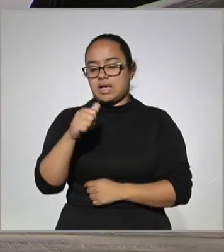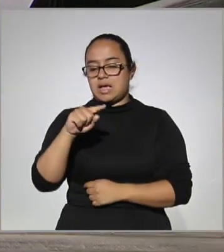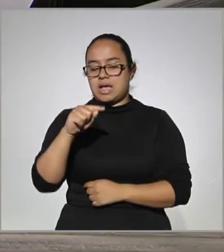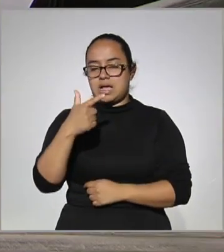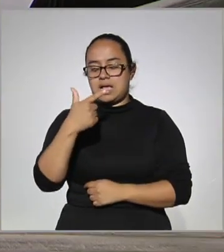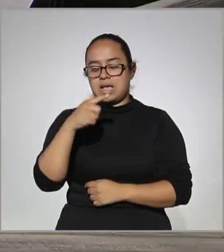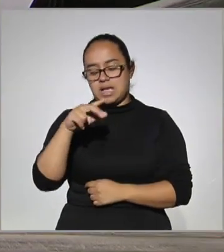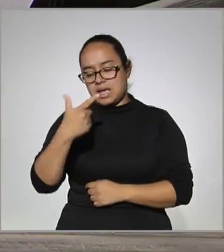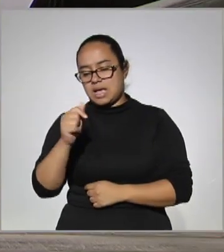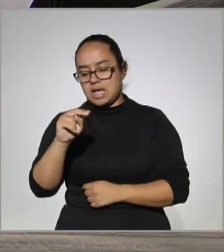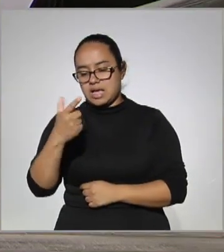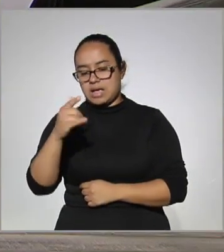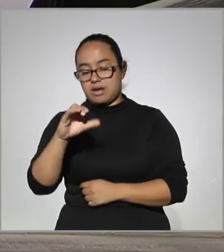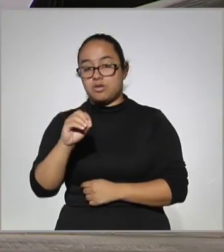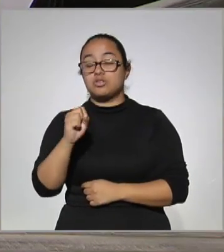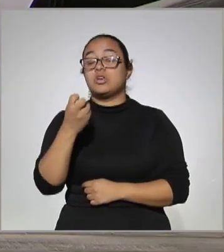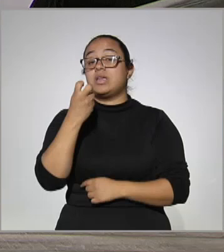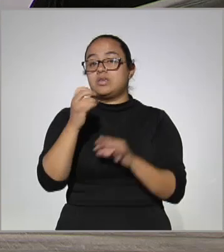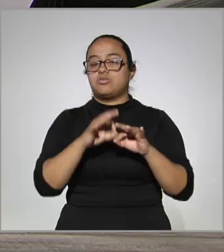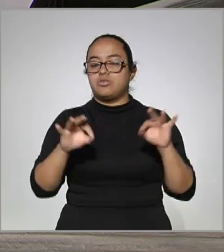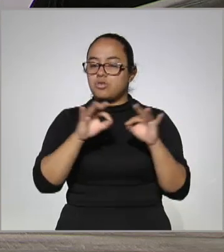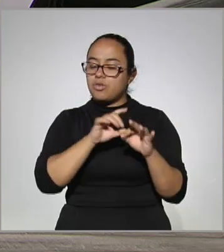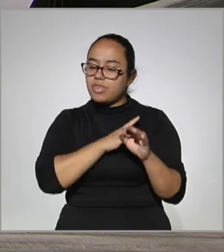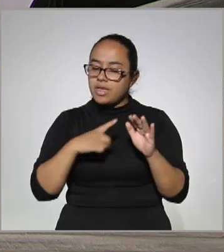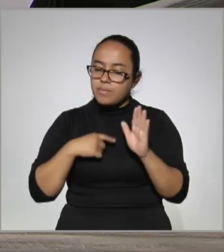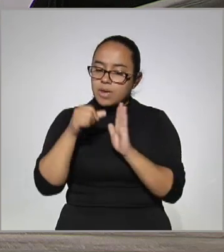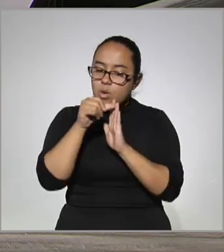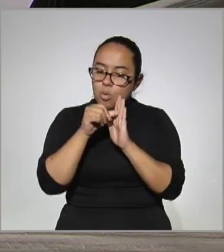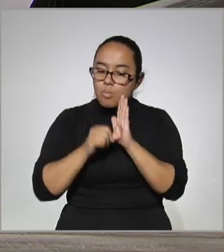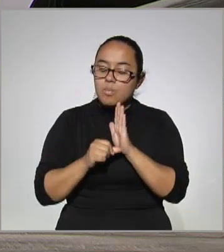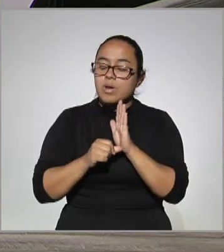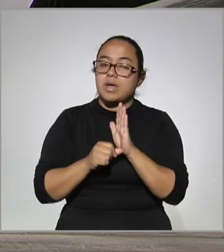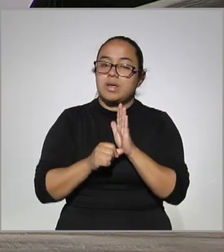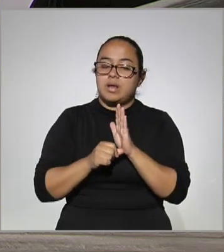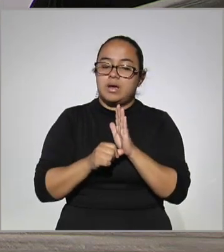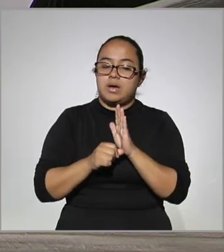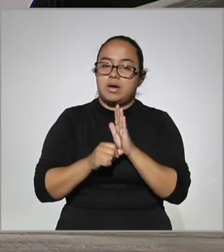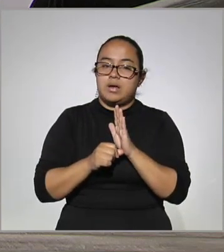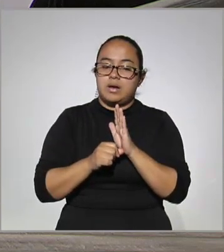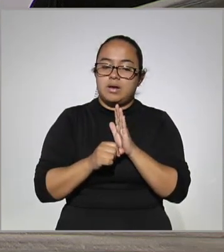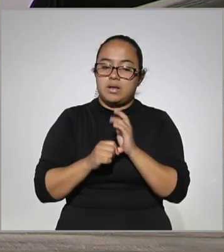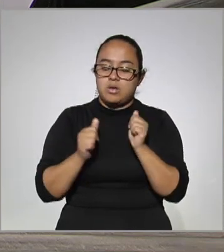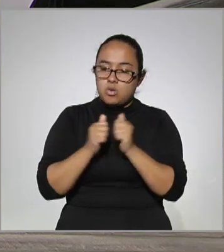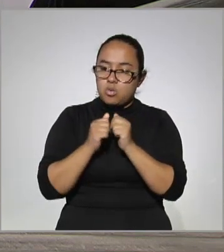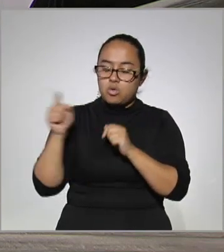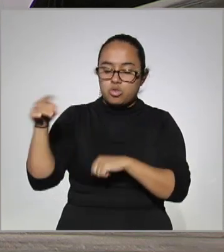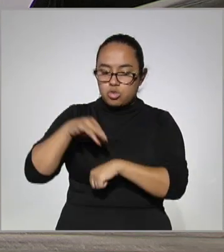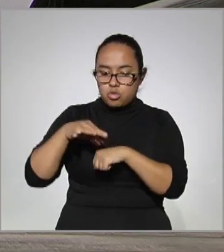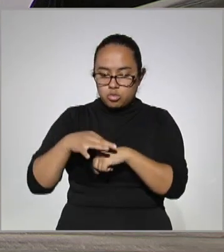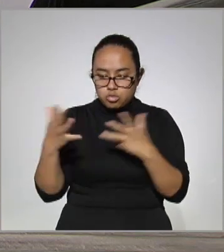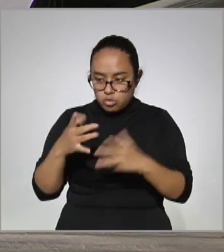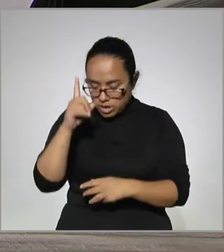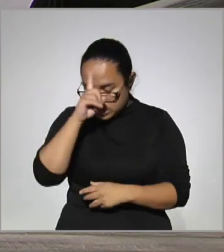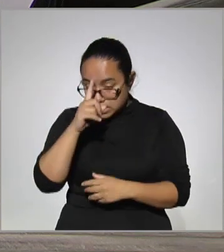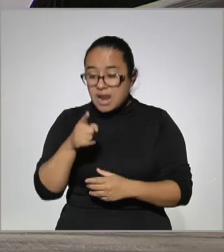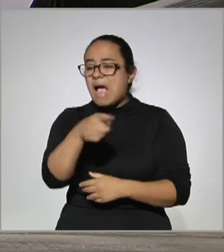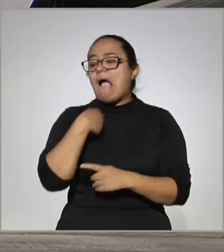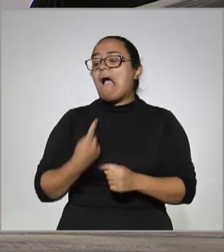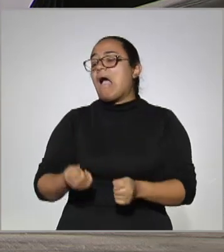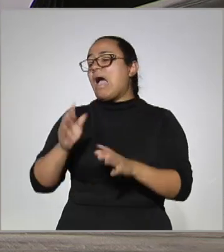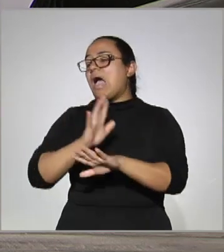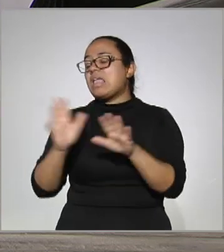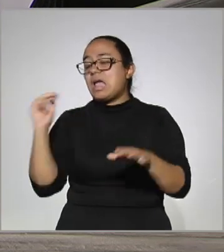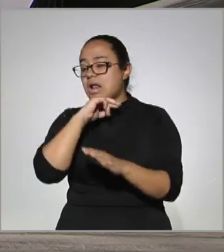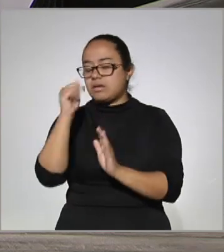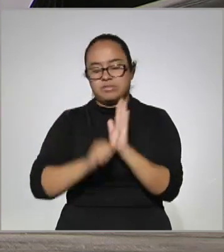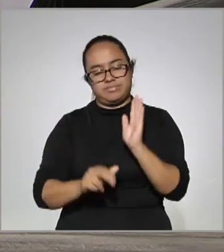importancia de realizar una cirugía, pero que sea bien indicado, no nada más operar por operar. Okay. Y